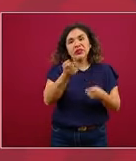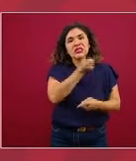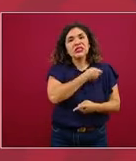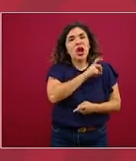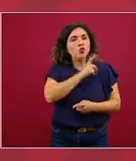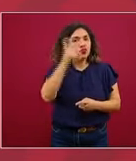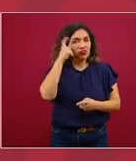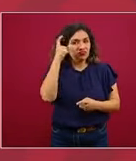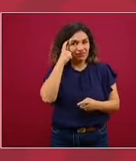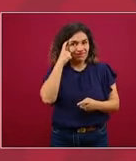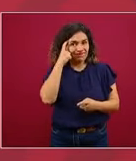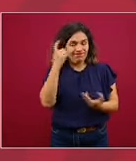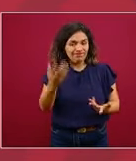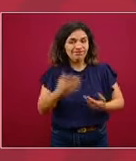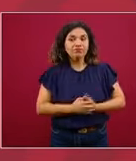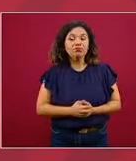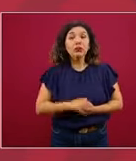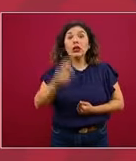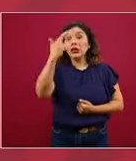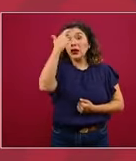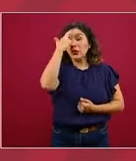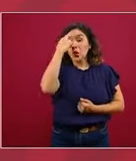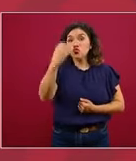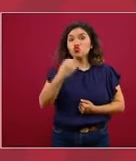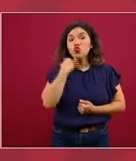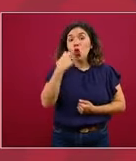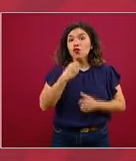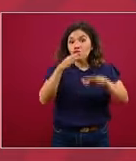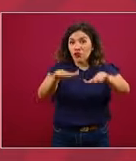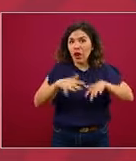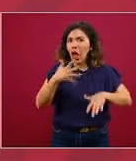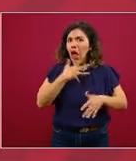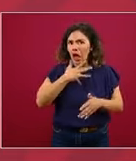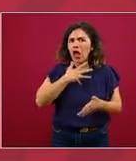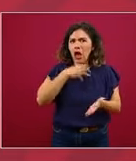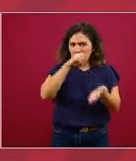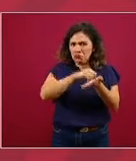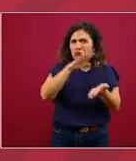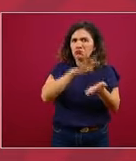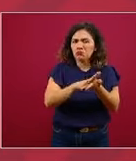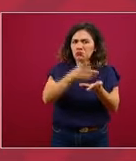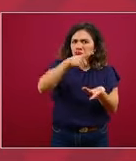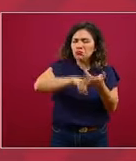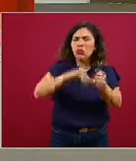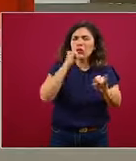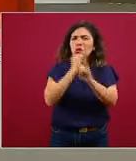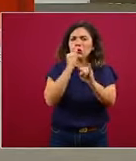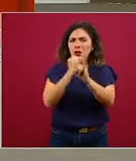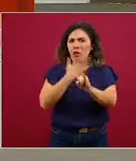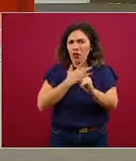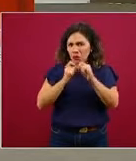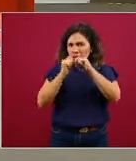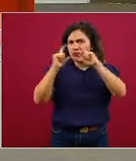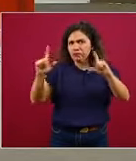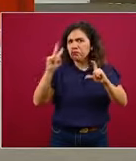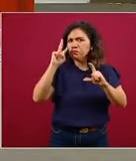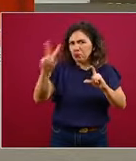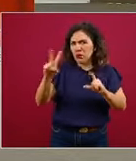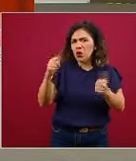salud mental. Recuerden que estas conferencias se quedan grabadas, están disponibles en las páginas de internet oficiales